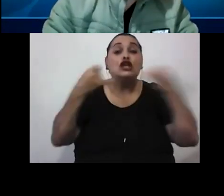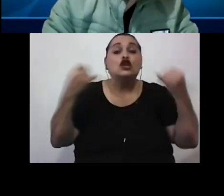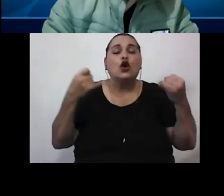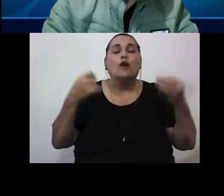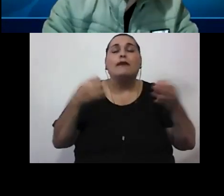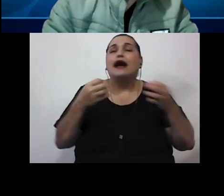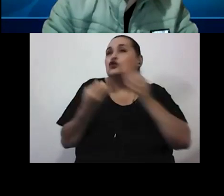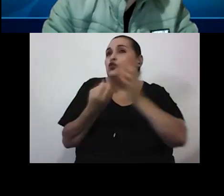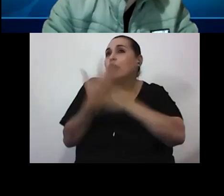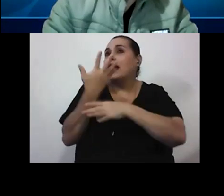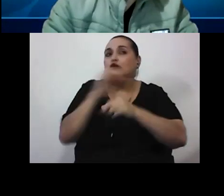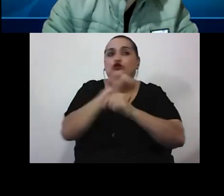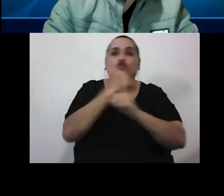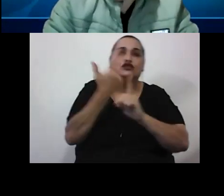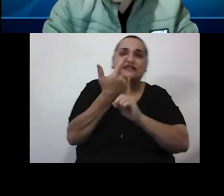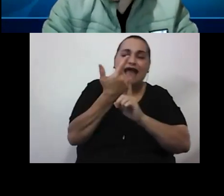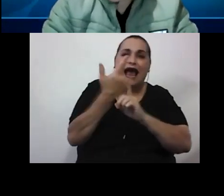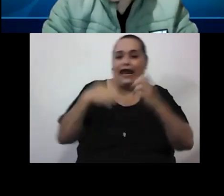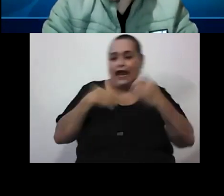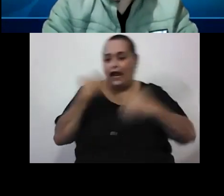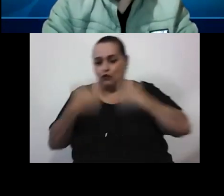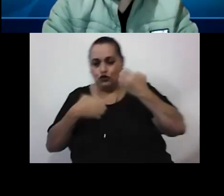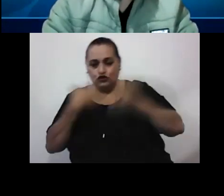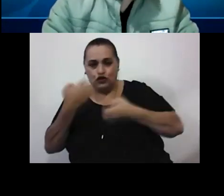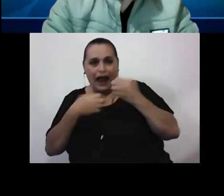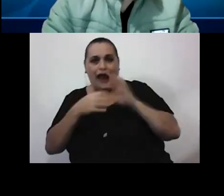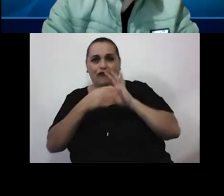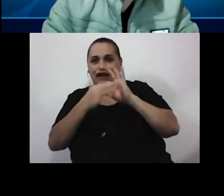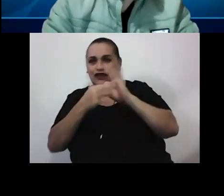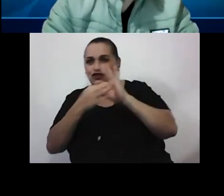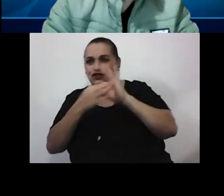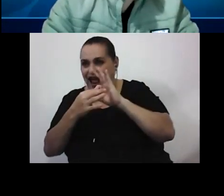idioma emocional, un nuevo idioma relacional.